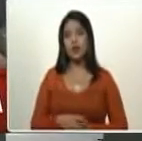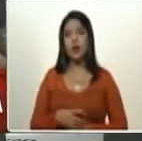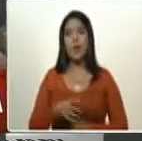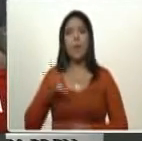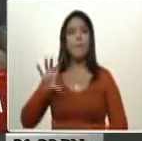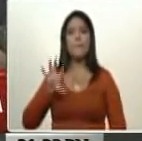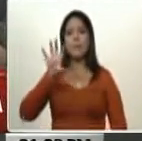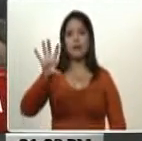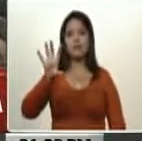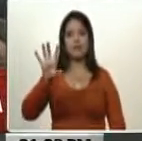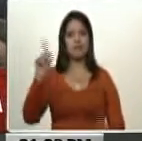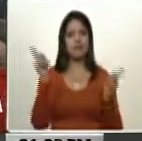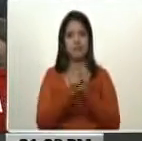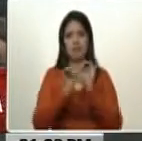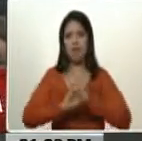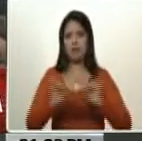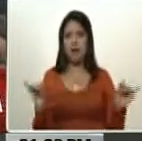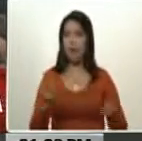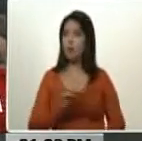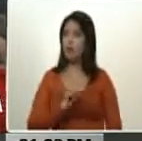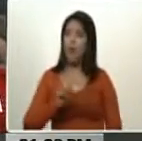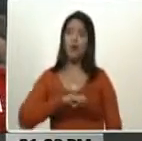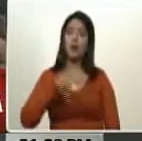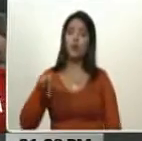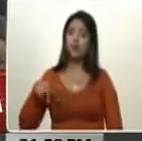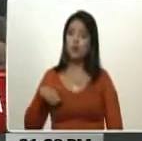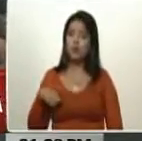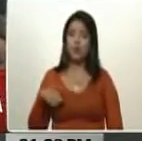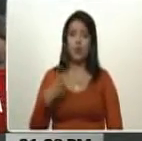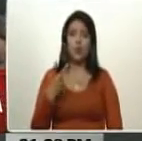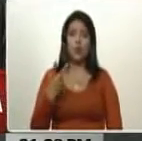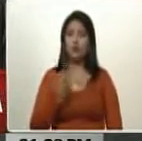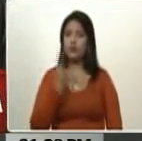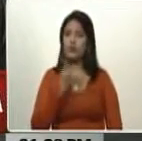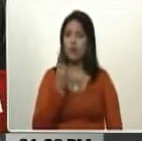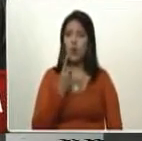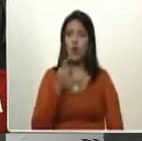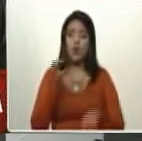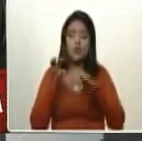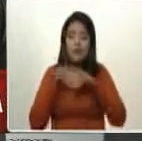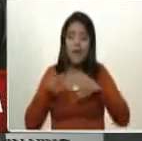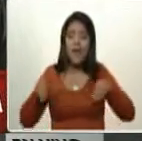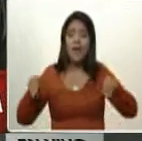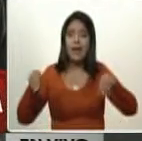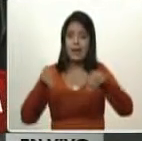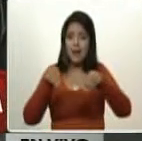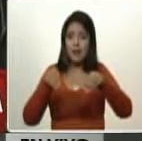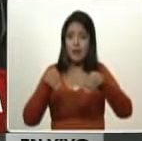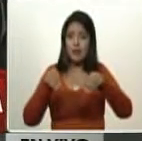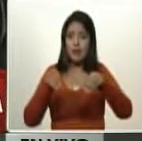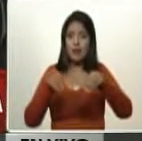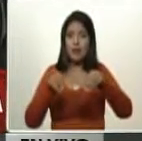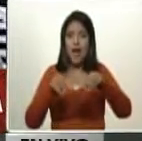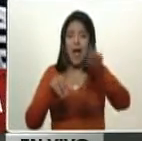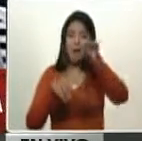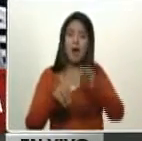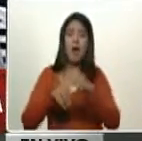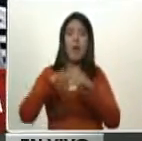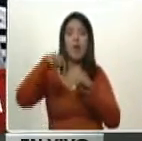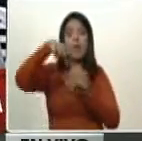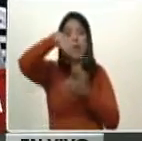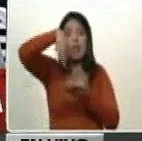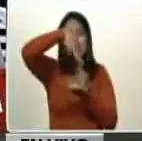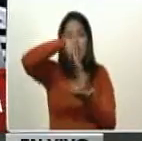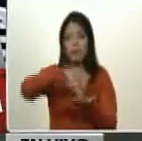país. Nosotros no somos la poligonal de un terreno al sur de Miami. Nosotros somos